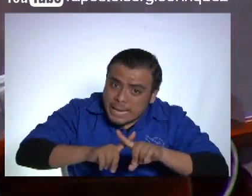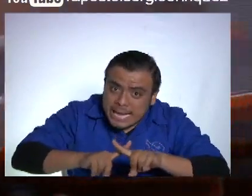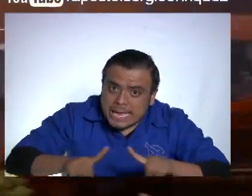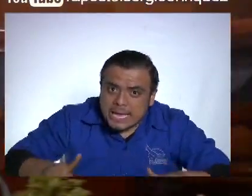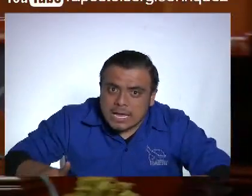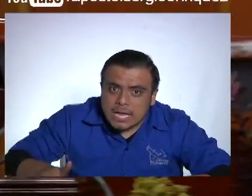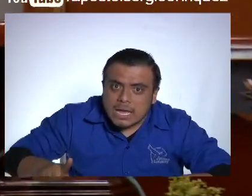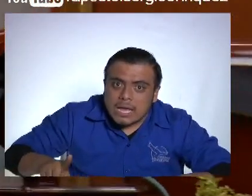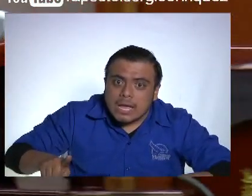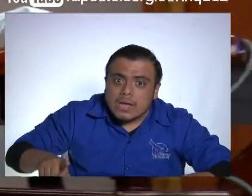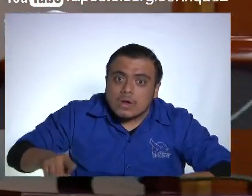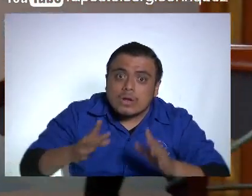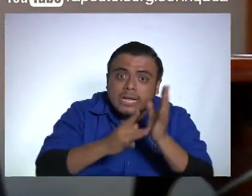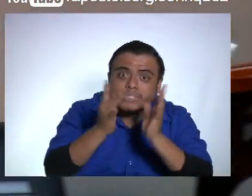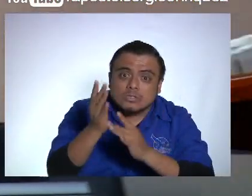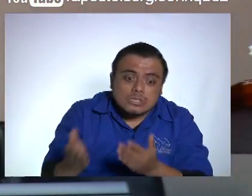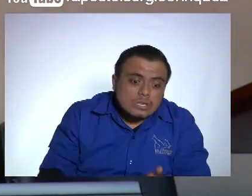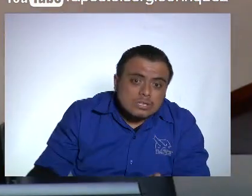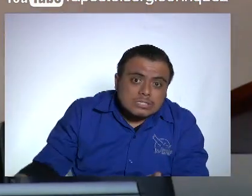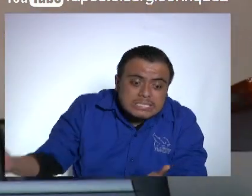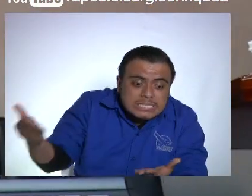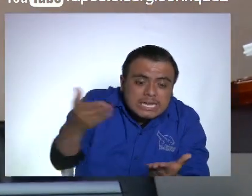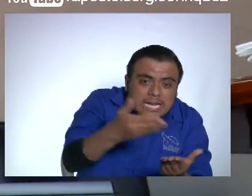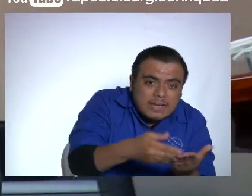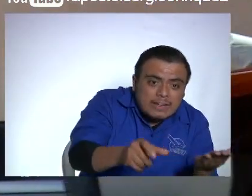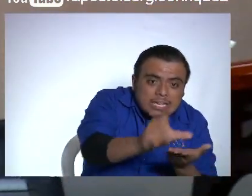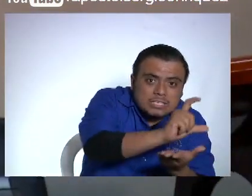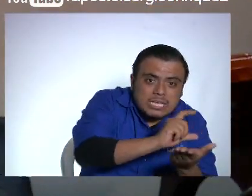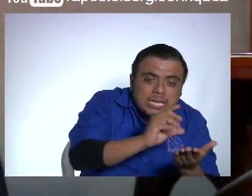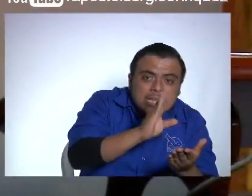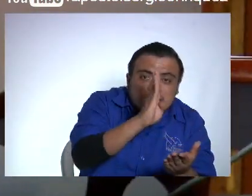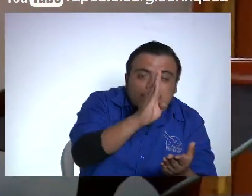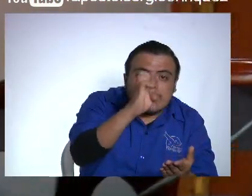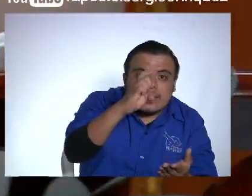a reposar a Betania,